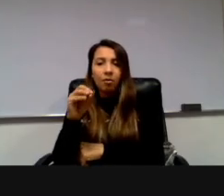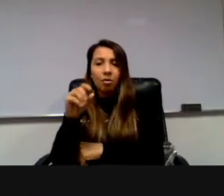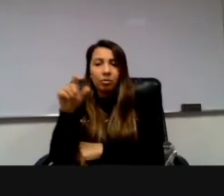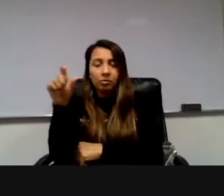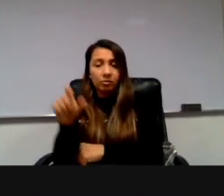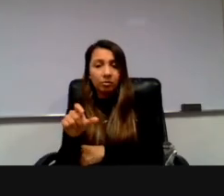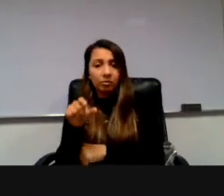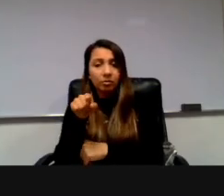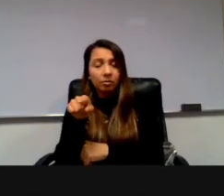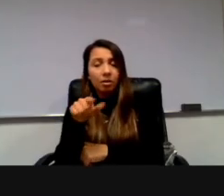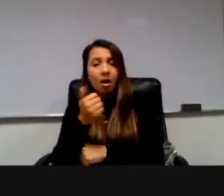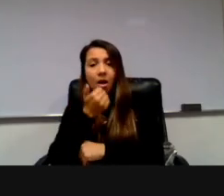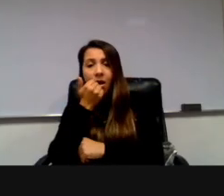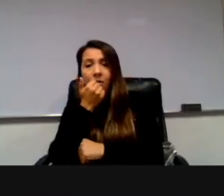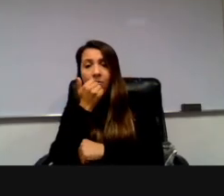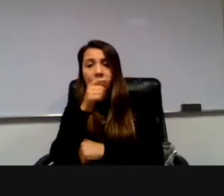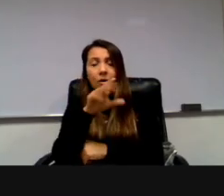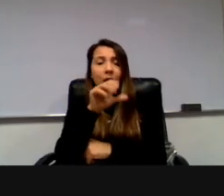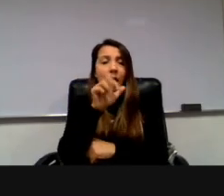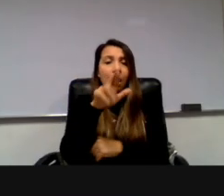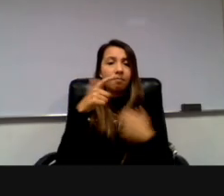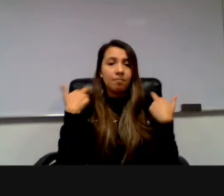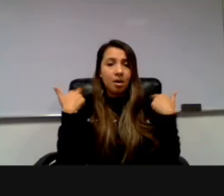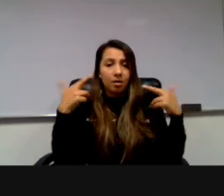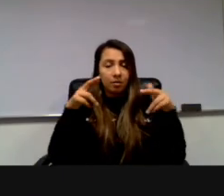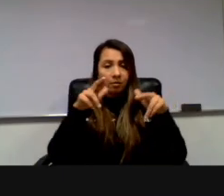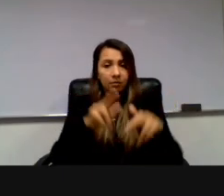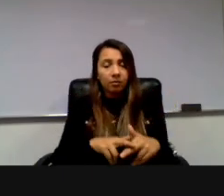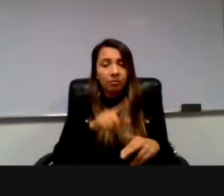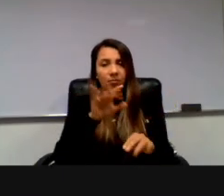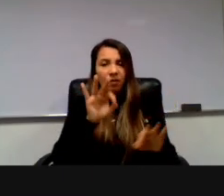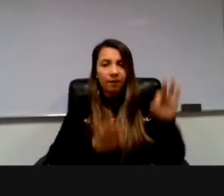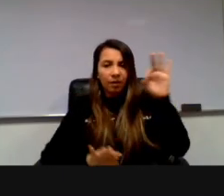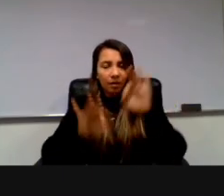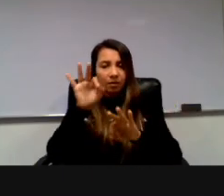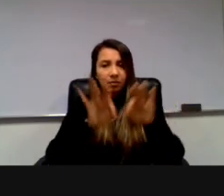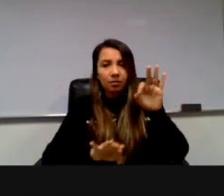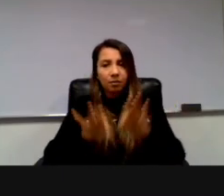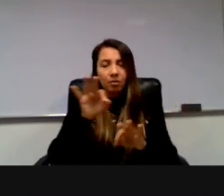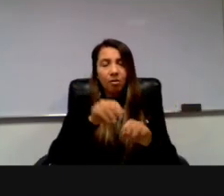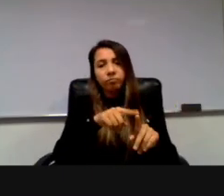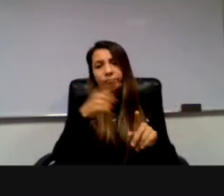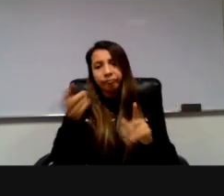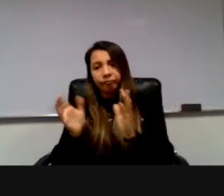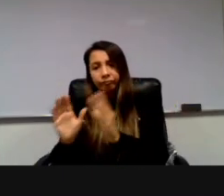Woese. Carl Woese era físico, George Fox no, biólogo me parece.